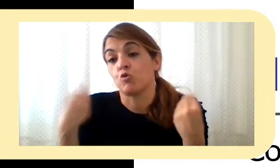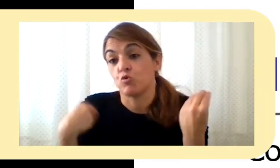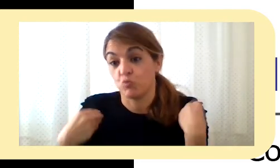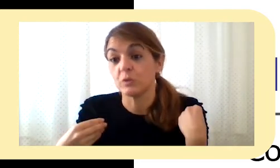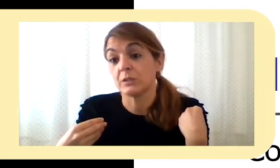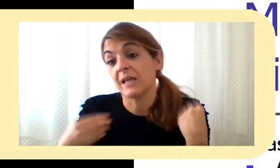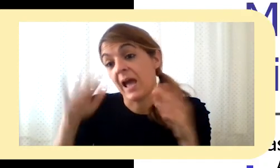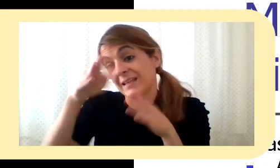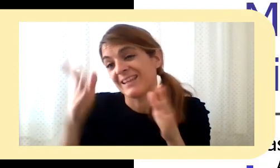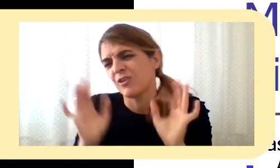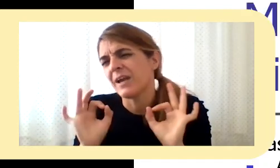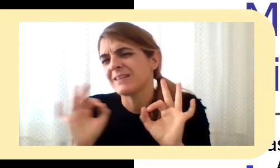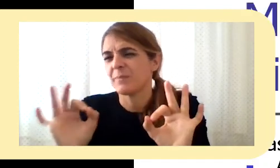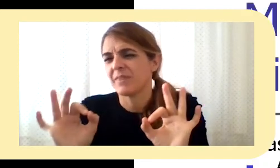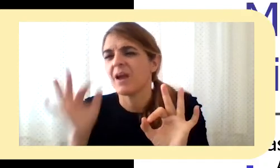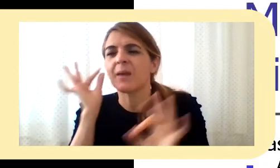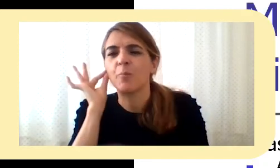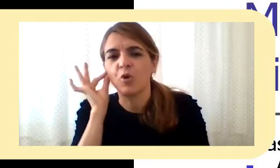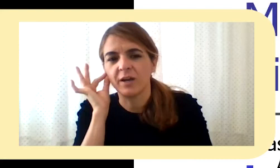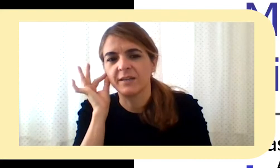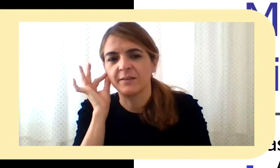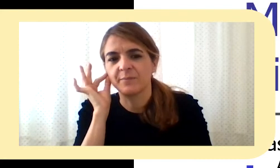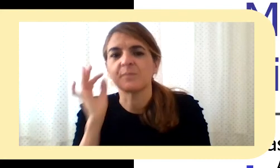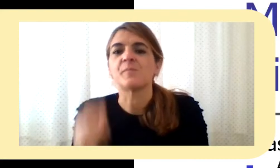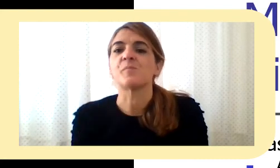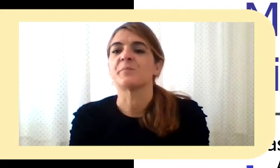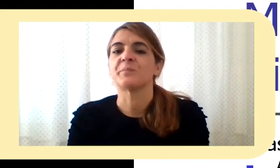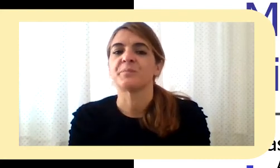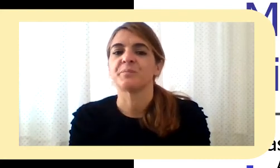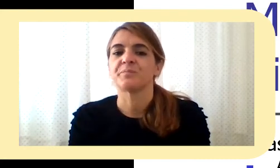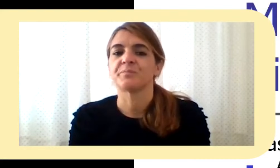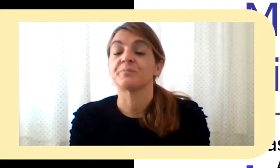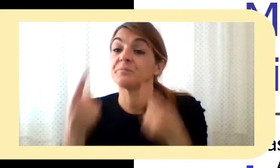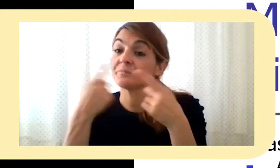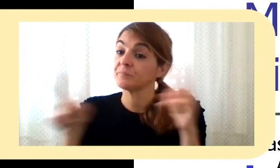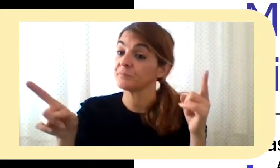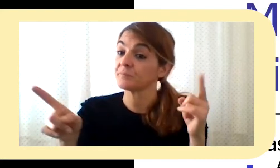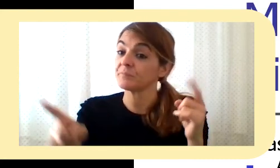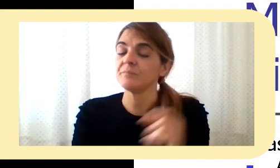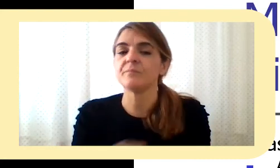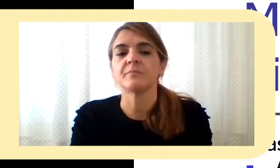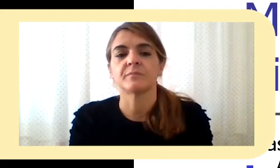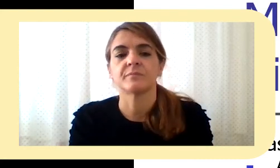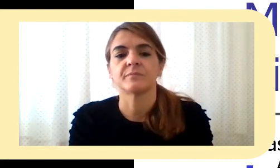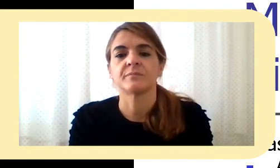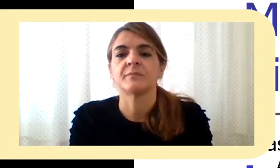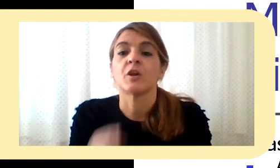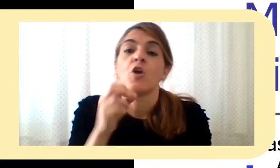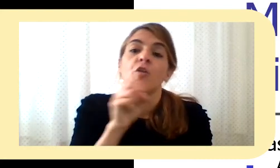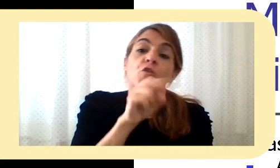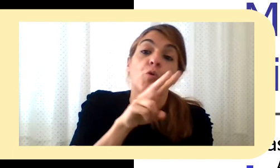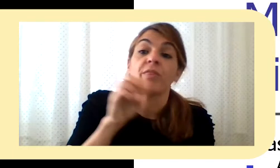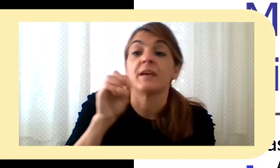las mujeres por diversas razones. Primera diferencia: a los 12, 13, 9 años, ahora 8 años si vivís al lado de